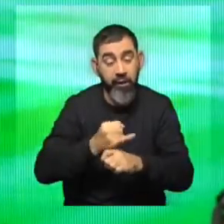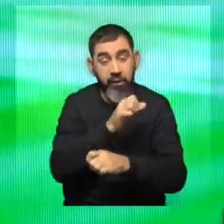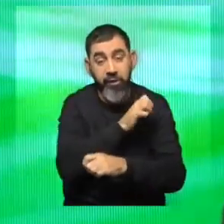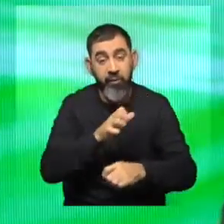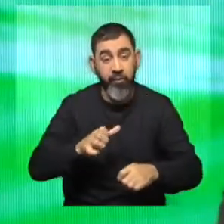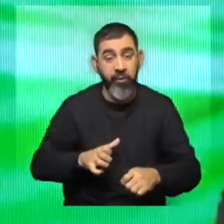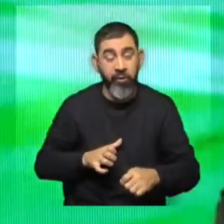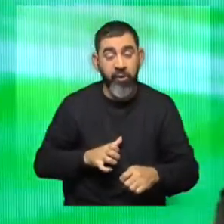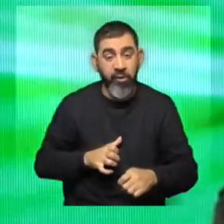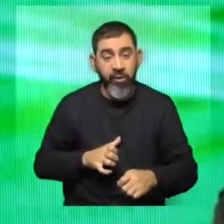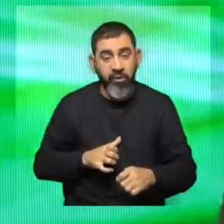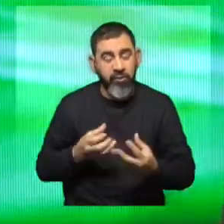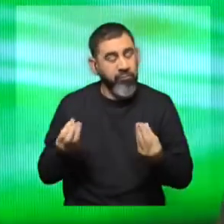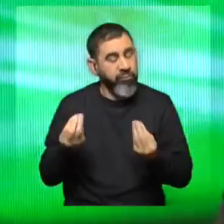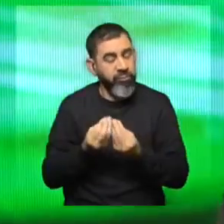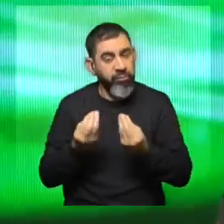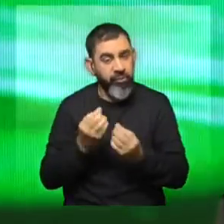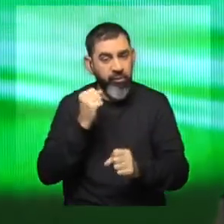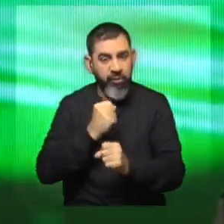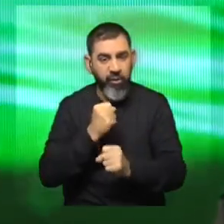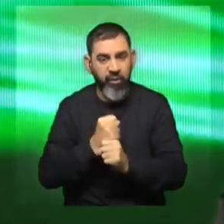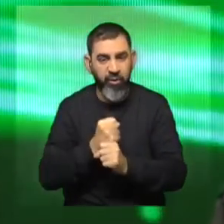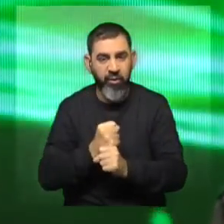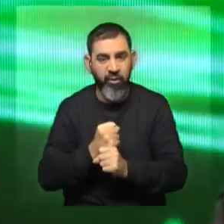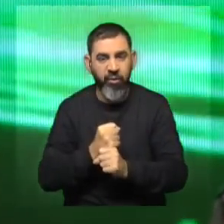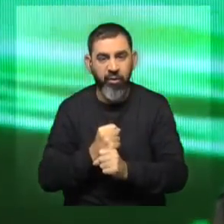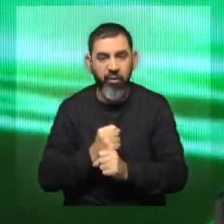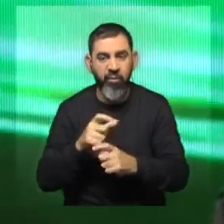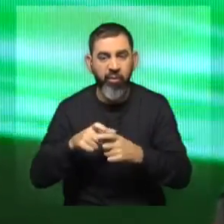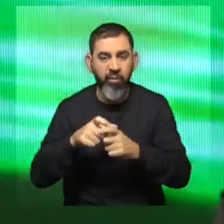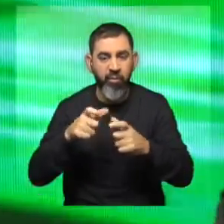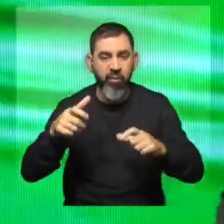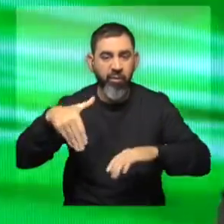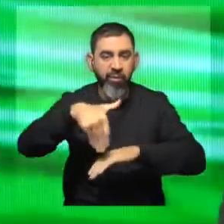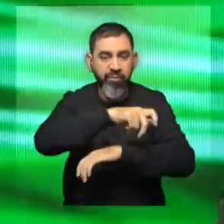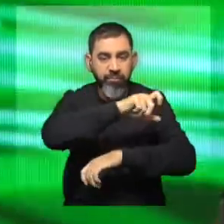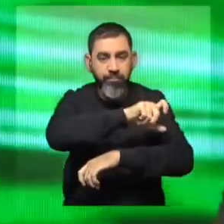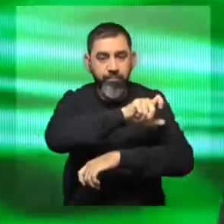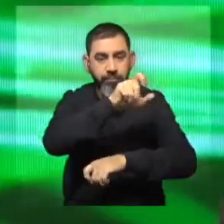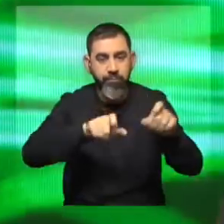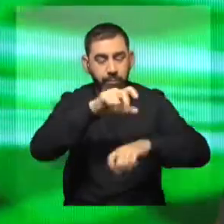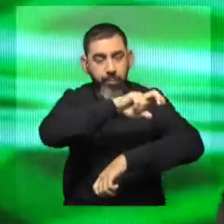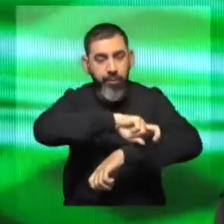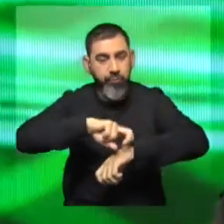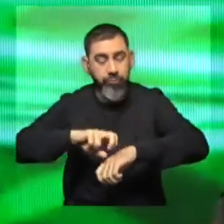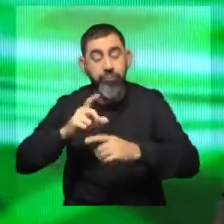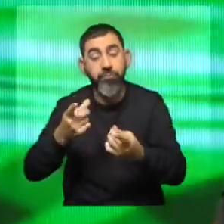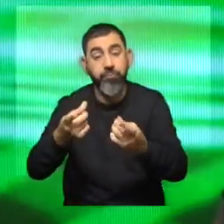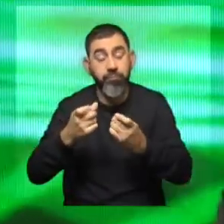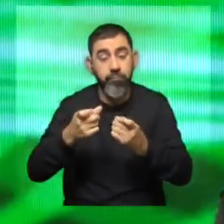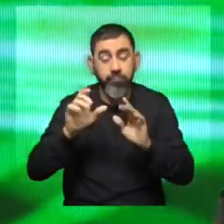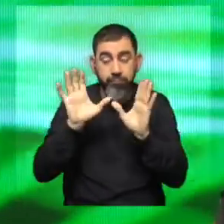este hay un desborde este por lo que tú decías también del aumento de la situación de calle es necesario este